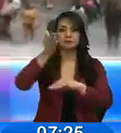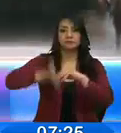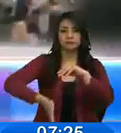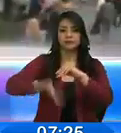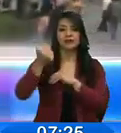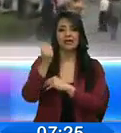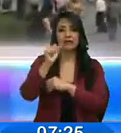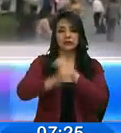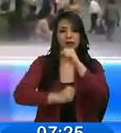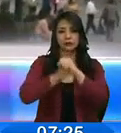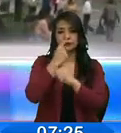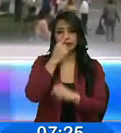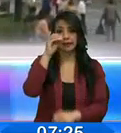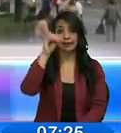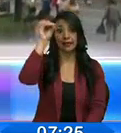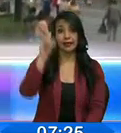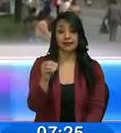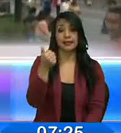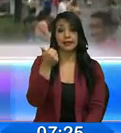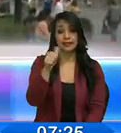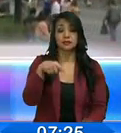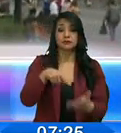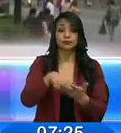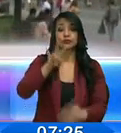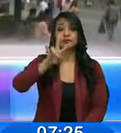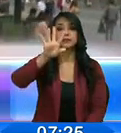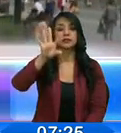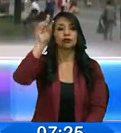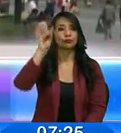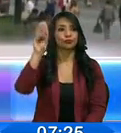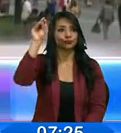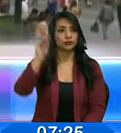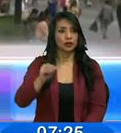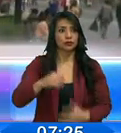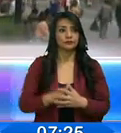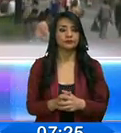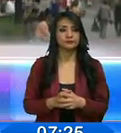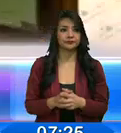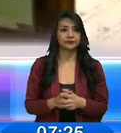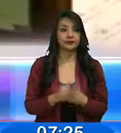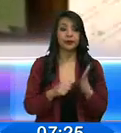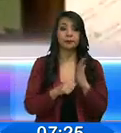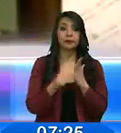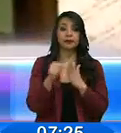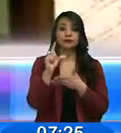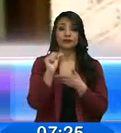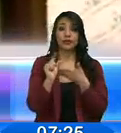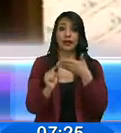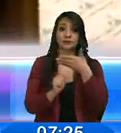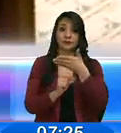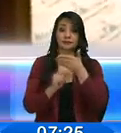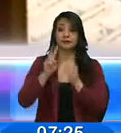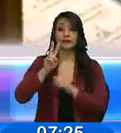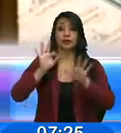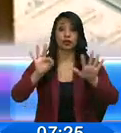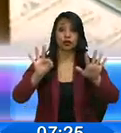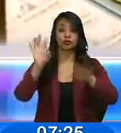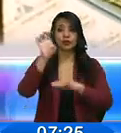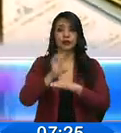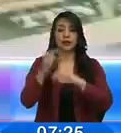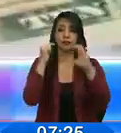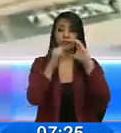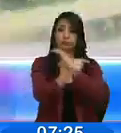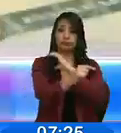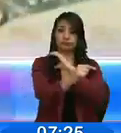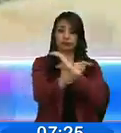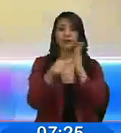10 años, una tasa de interés que va del 10.75%. Según un boletín enviado por el Ministerio de Finanzas este 28 de enero, el titular de